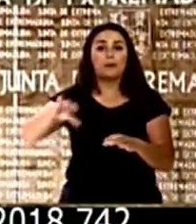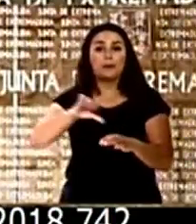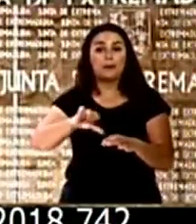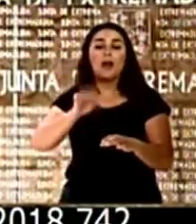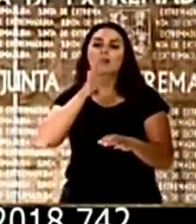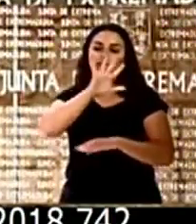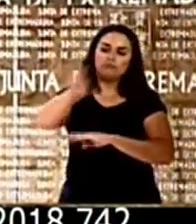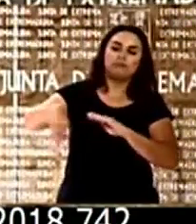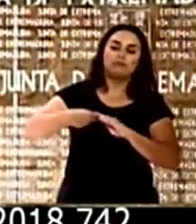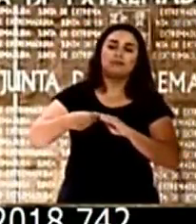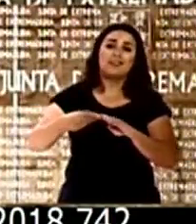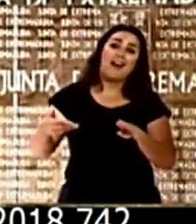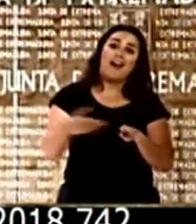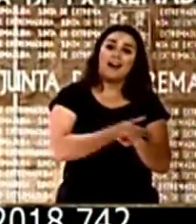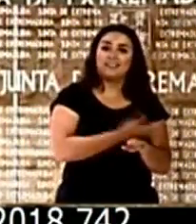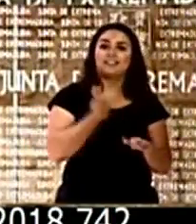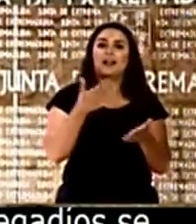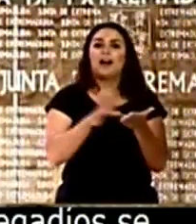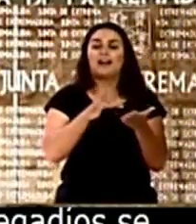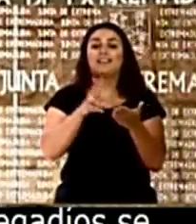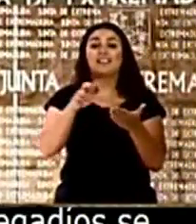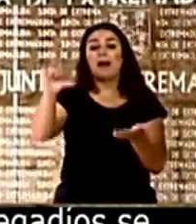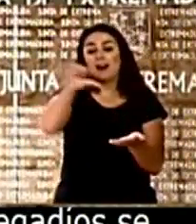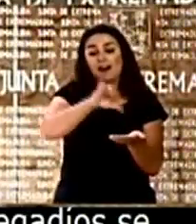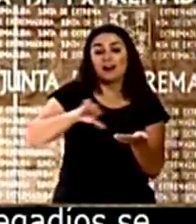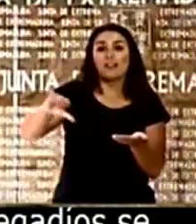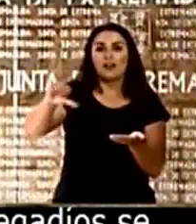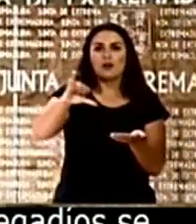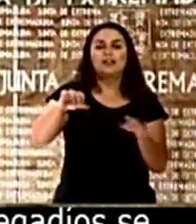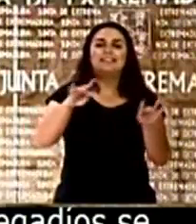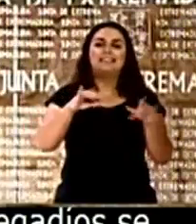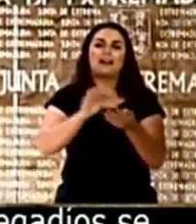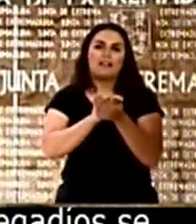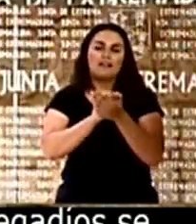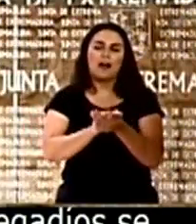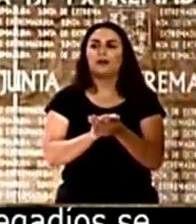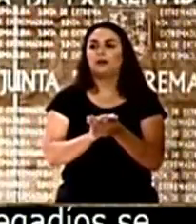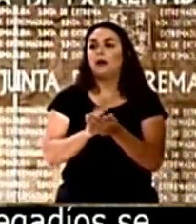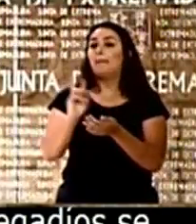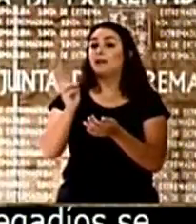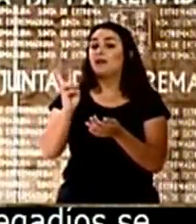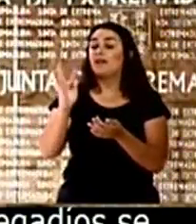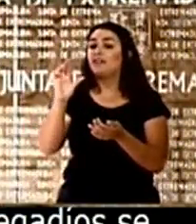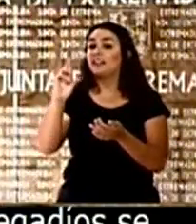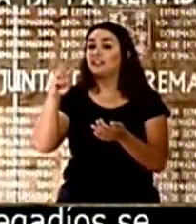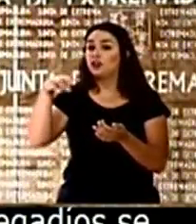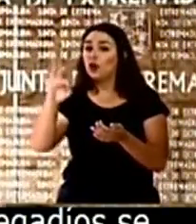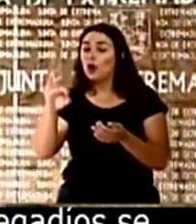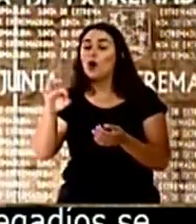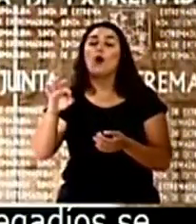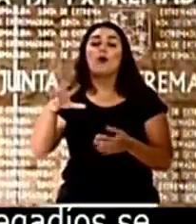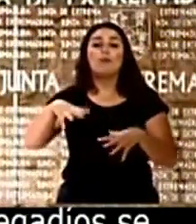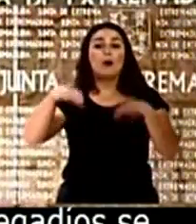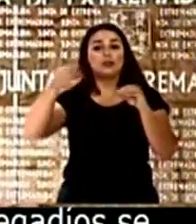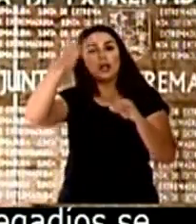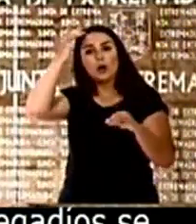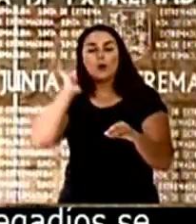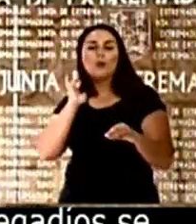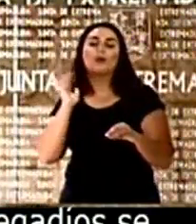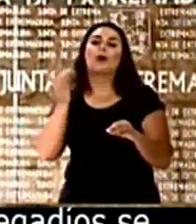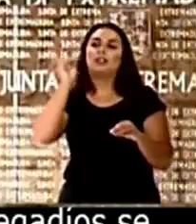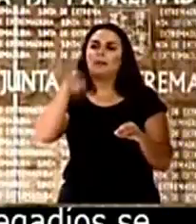vienen a sumar a lo que viene siendo nuestra agenda de regadío en Tierra de Barro, en Villanueva del Fresno, en Monterrubio de la Serena, y todo el